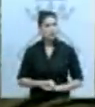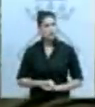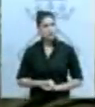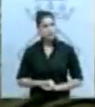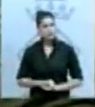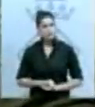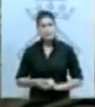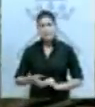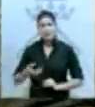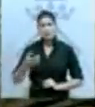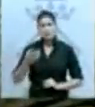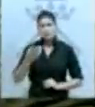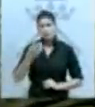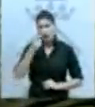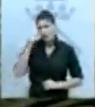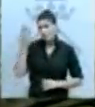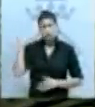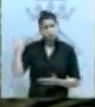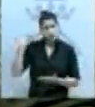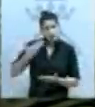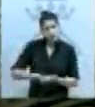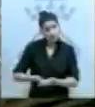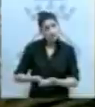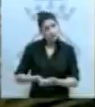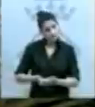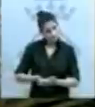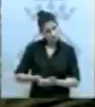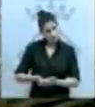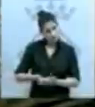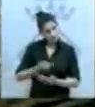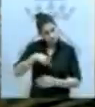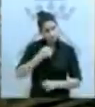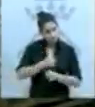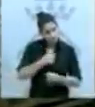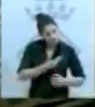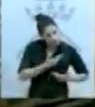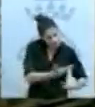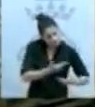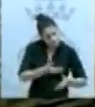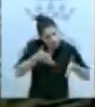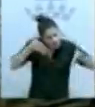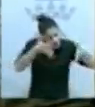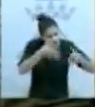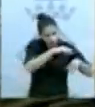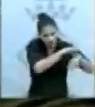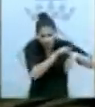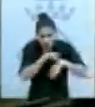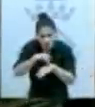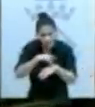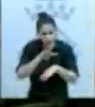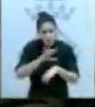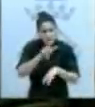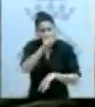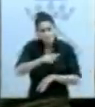Desde hace ya, como digo, unos cuantos años, venimos llevando esta acción de ayuda, asesoramiento y orientación a víctimas